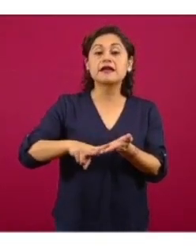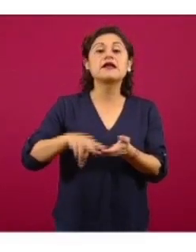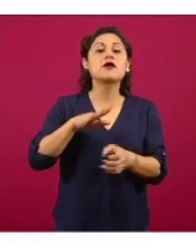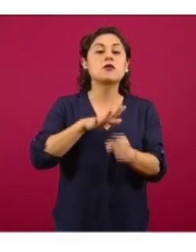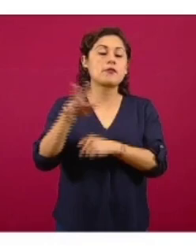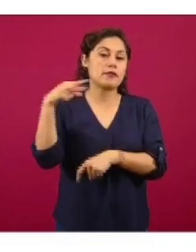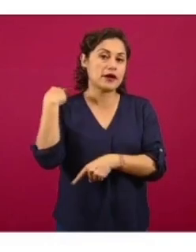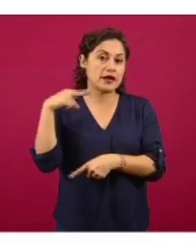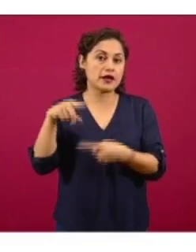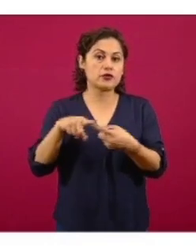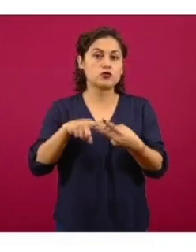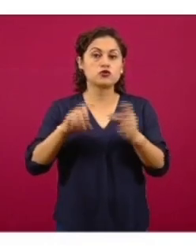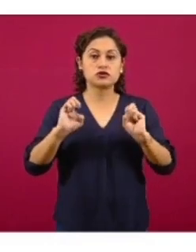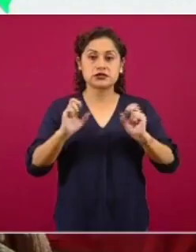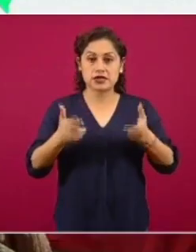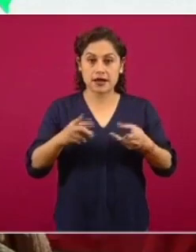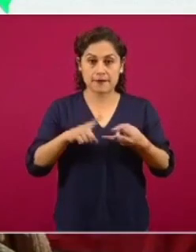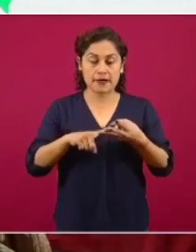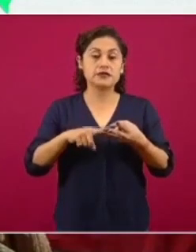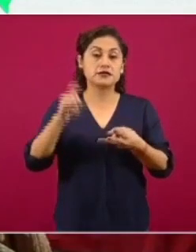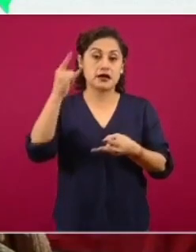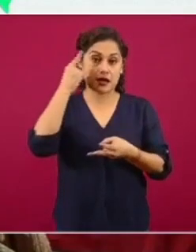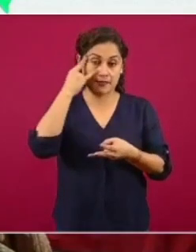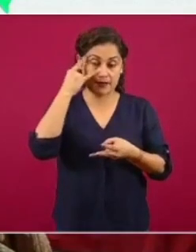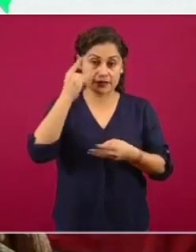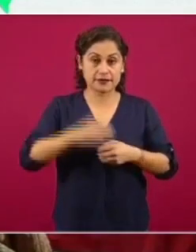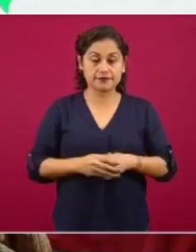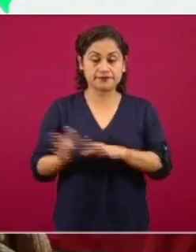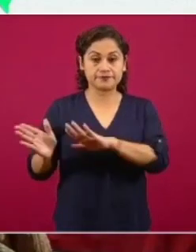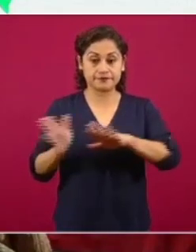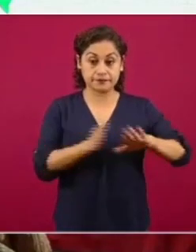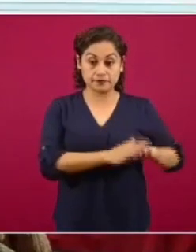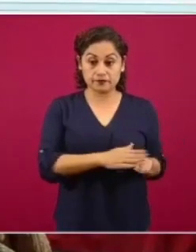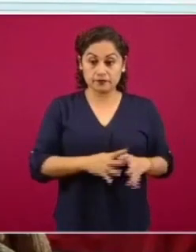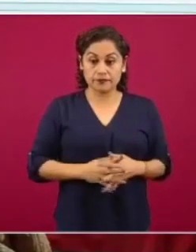Veracruz, Chiapas y Campeche. La siguiente, por favor.